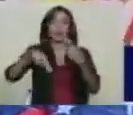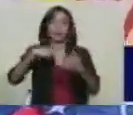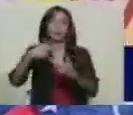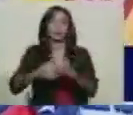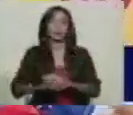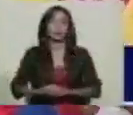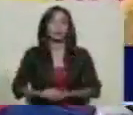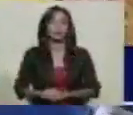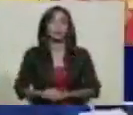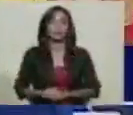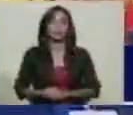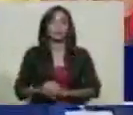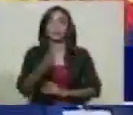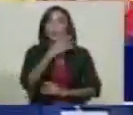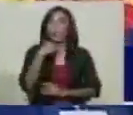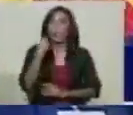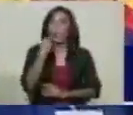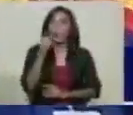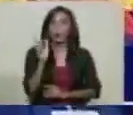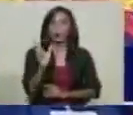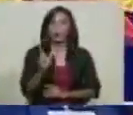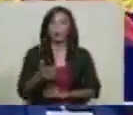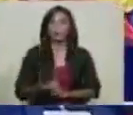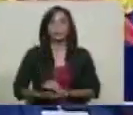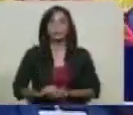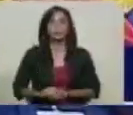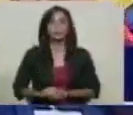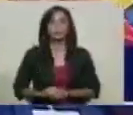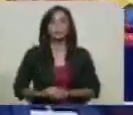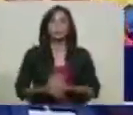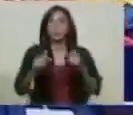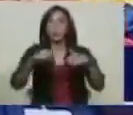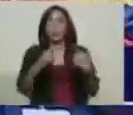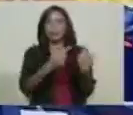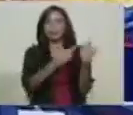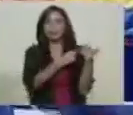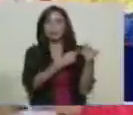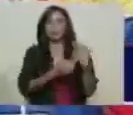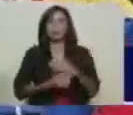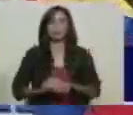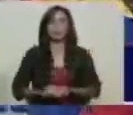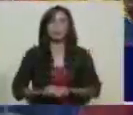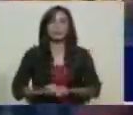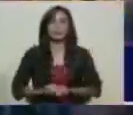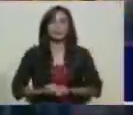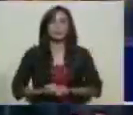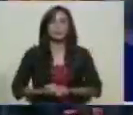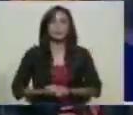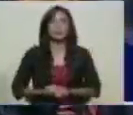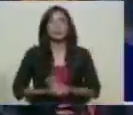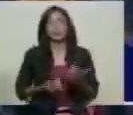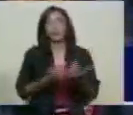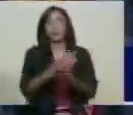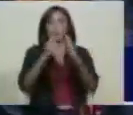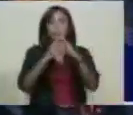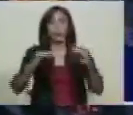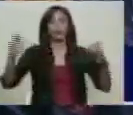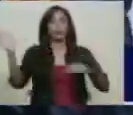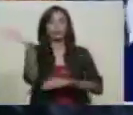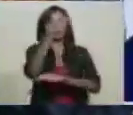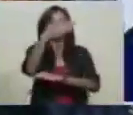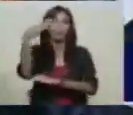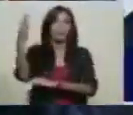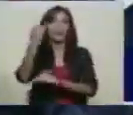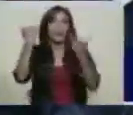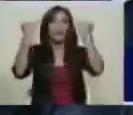La juventud PSU hoy tiene un compromiso, y es el de seguir levantando las banderas de